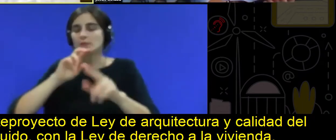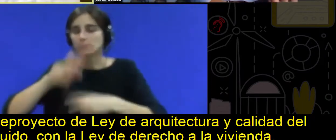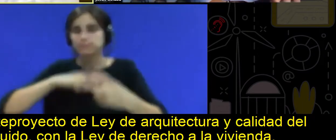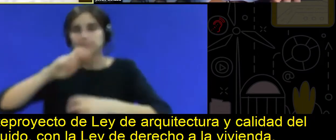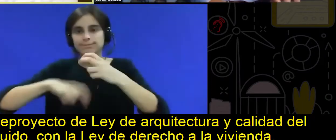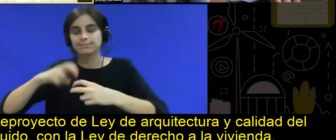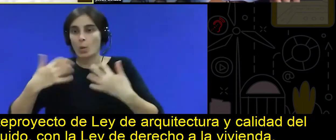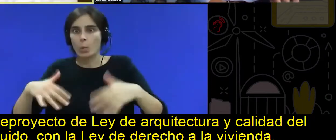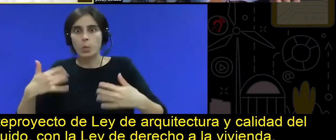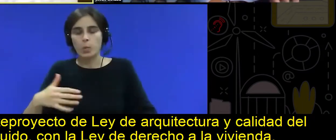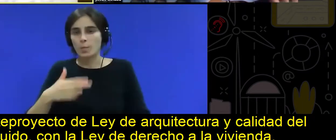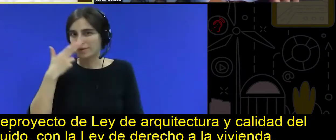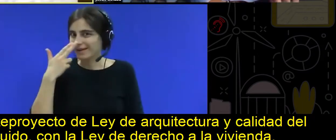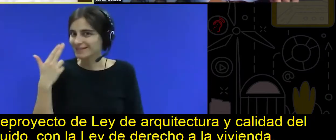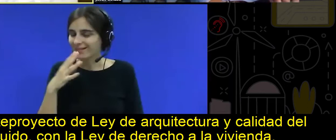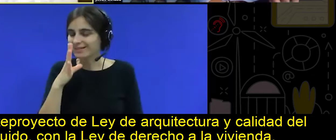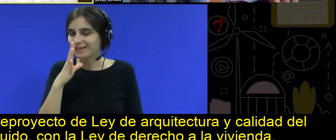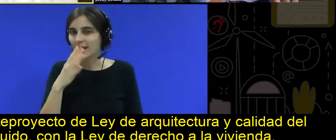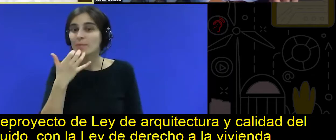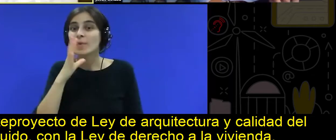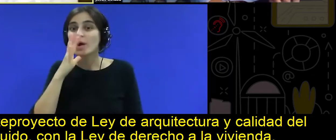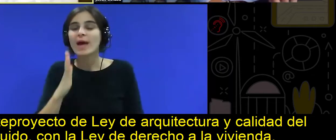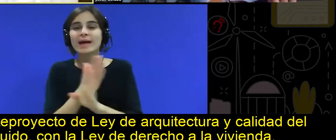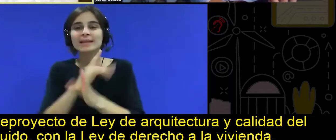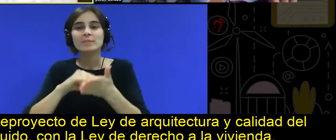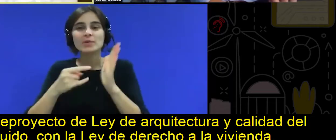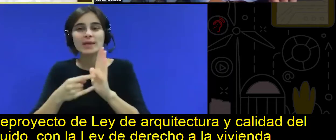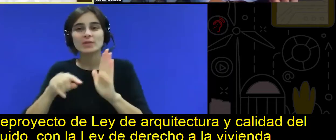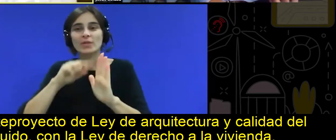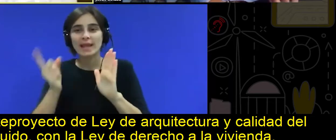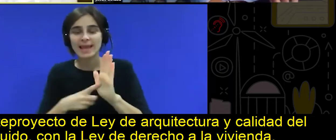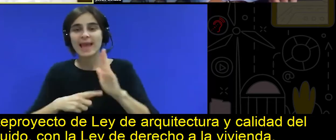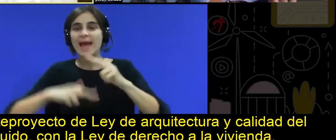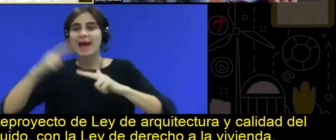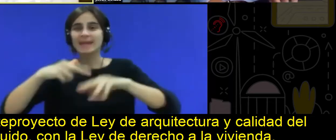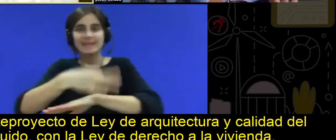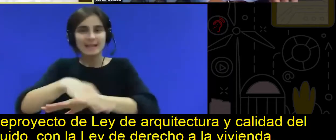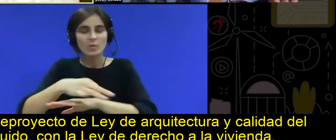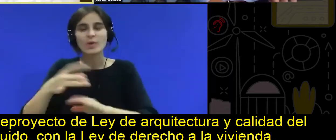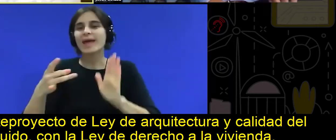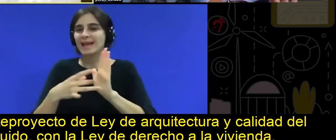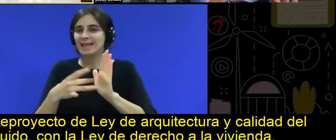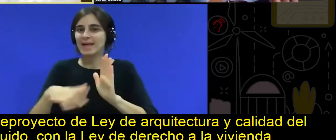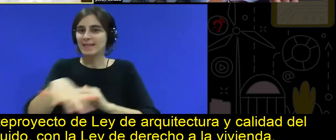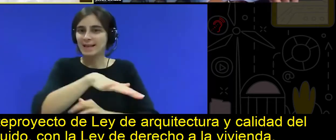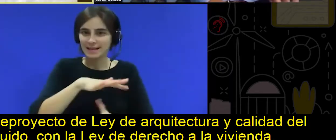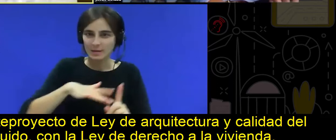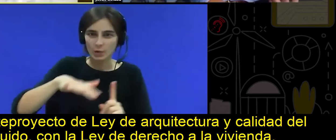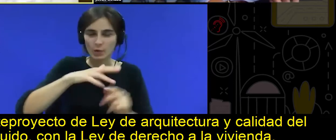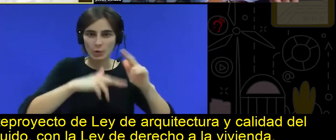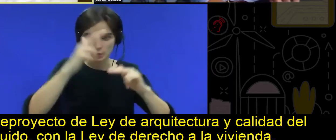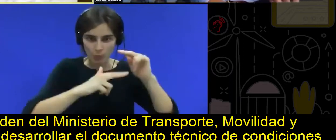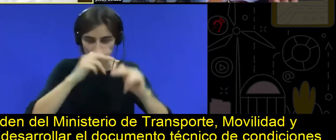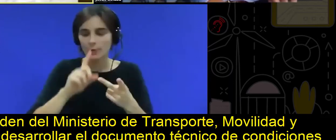interesante. Estamos con el anteproyecto de ley de arquitectura y calidad del entorno construido. Estamos con la ley de derecho a la vivienda.